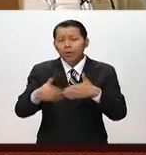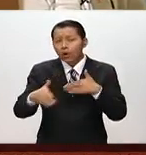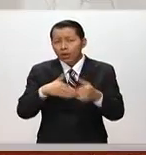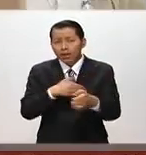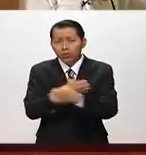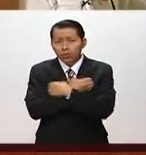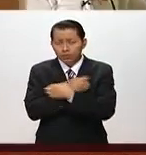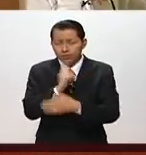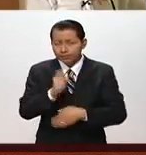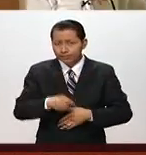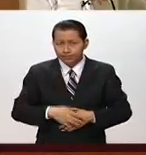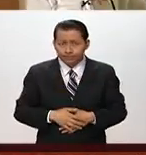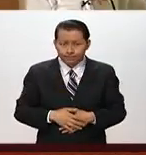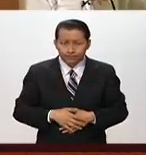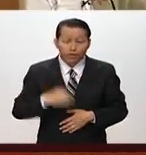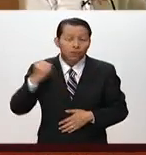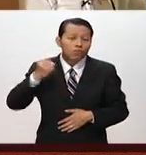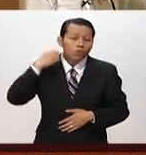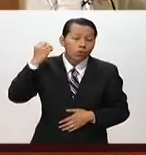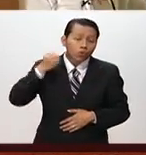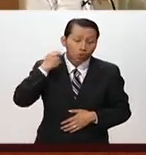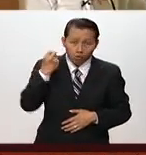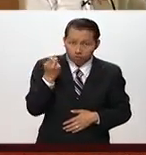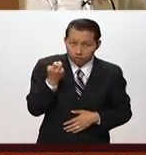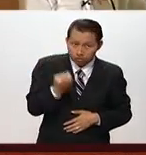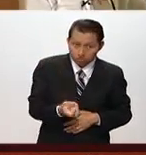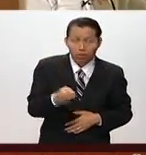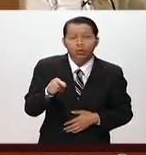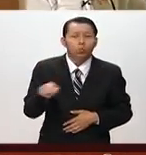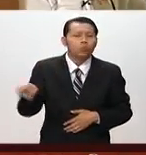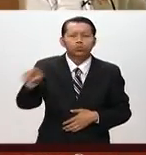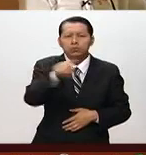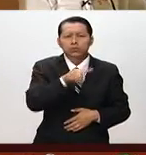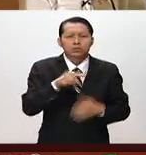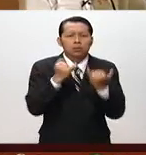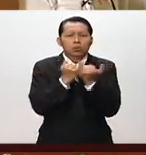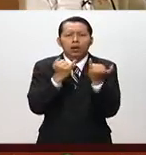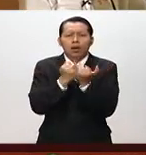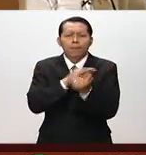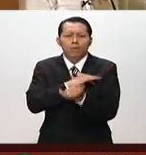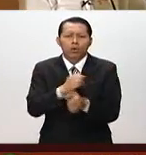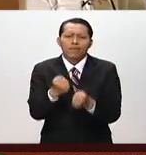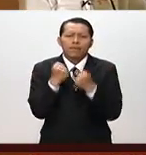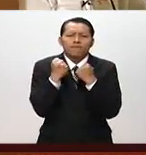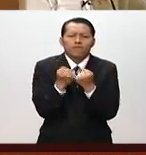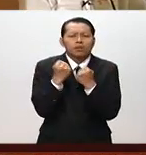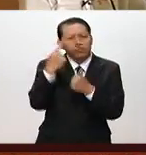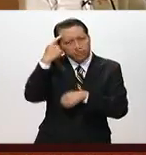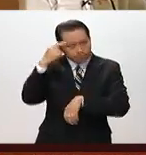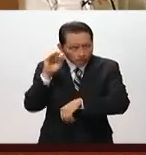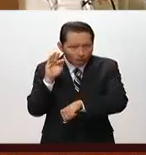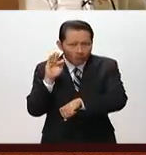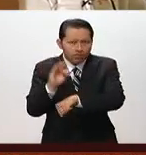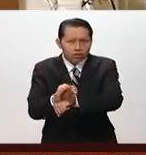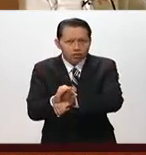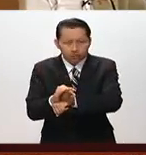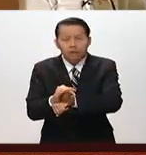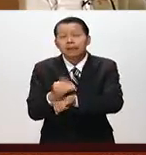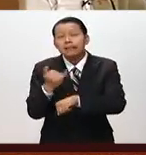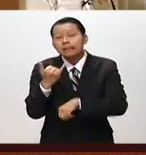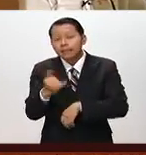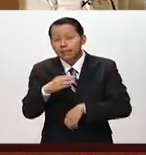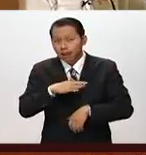educativo. Este foro y ustedes tendrán la fuerza para fortalecer y orientar el